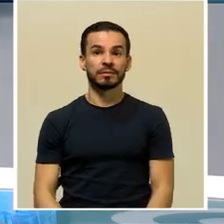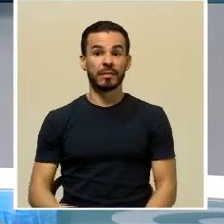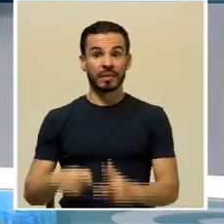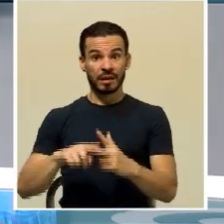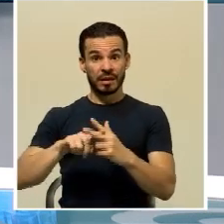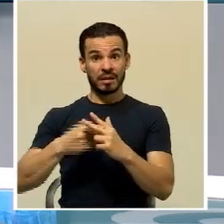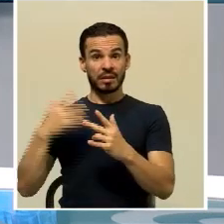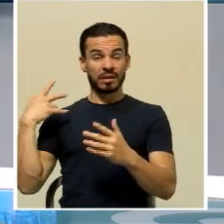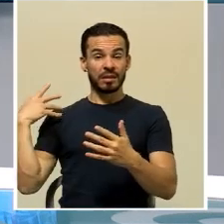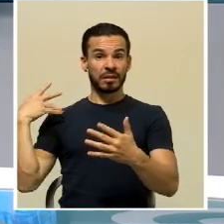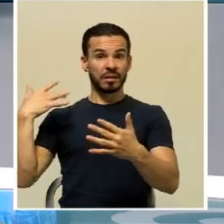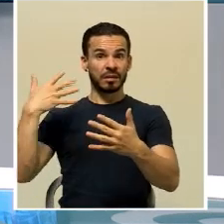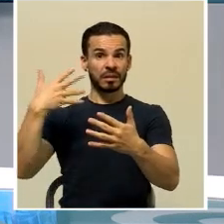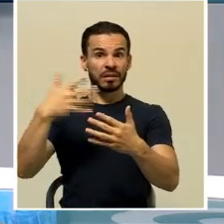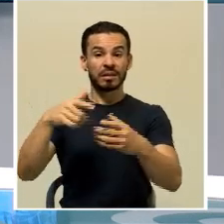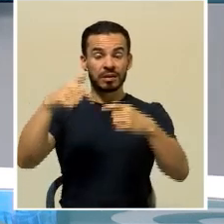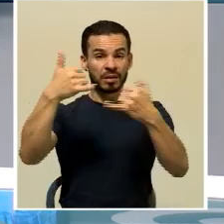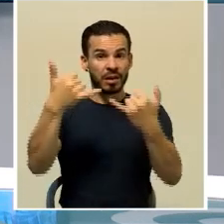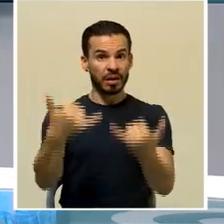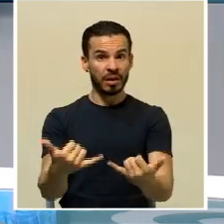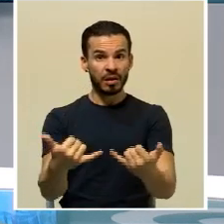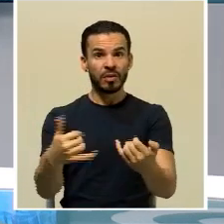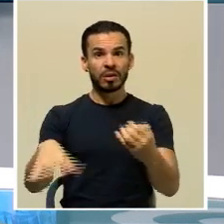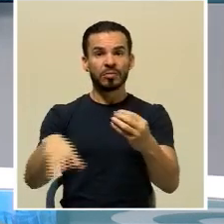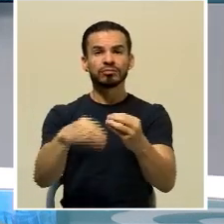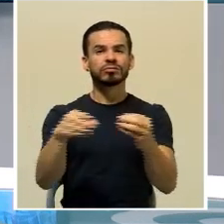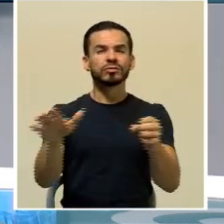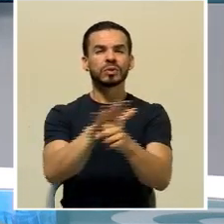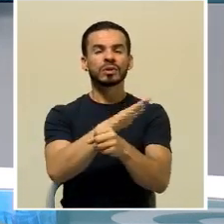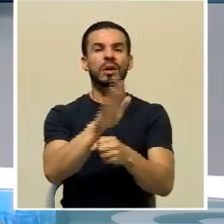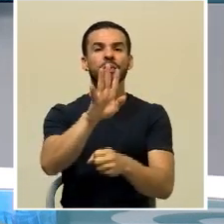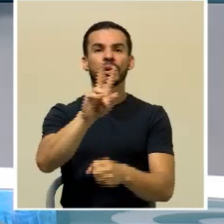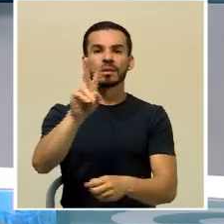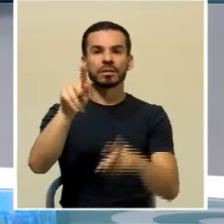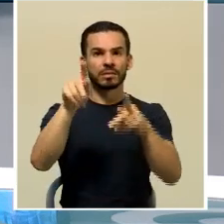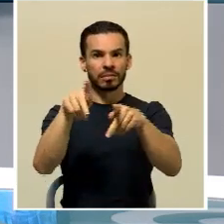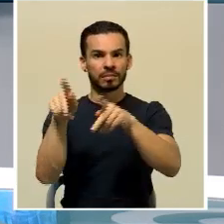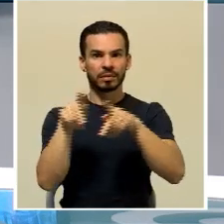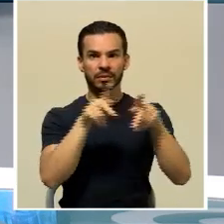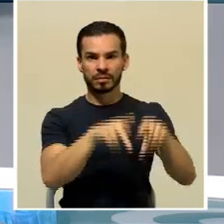inició la pandemia ya han muerto 42 personas.